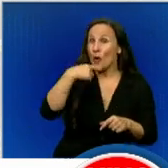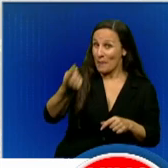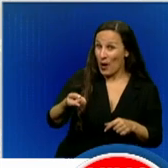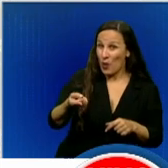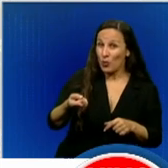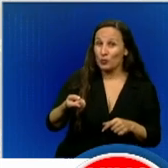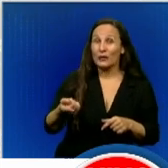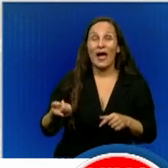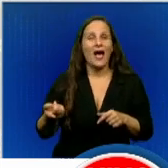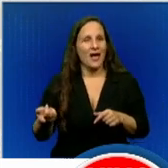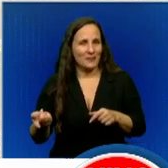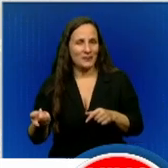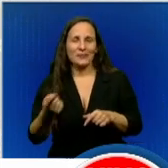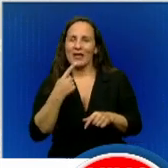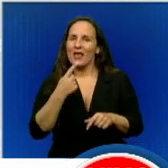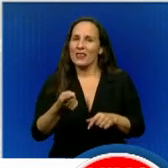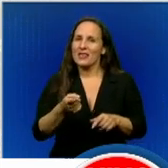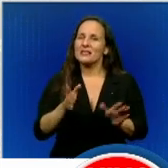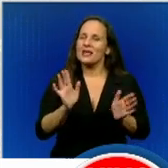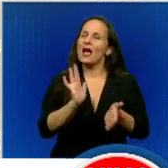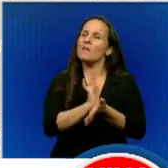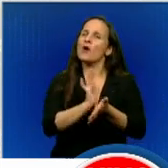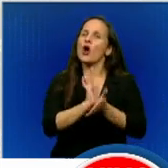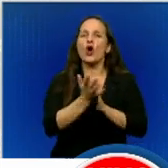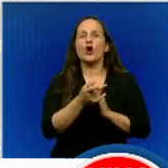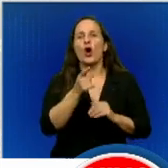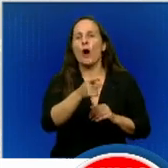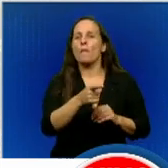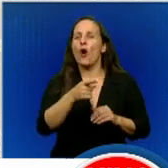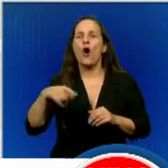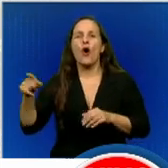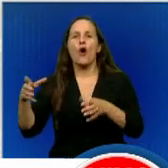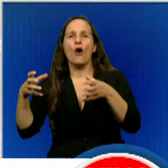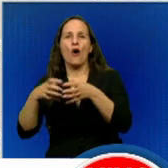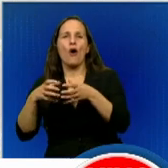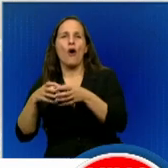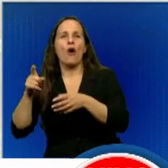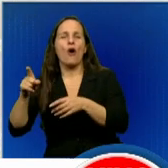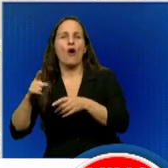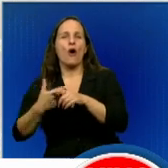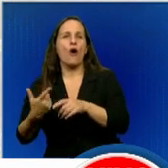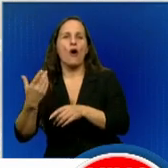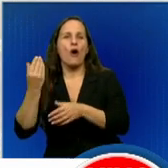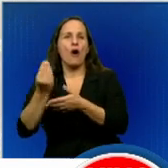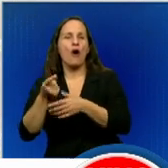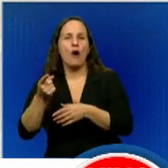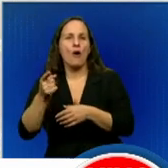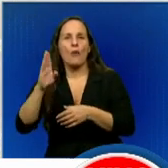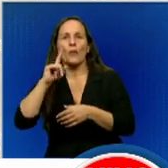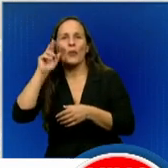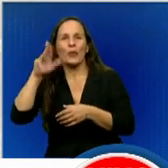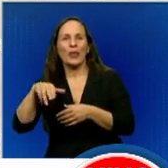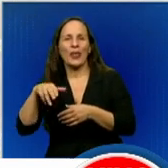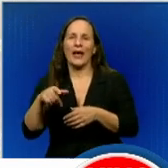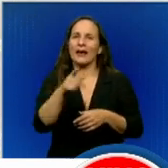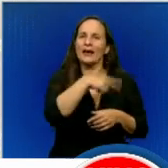porque ahora resulta que nosotros somos reagan y que el oficialismo es joe biden pero resulta que ni es este el